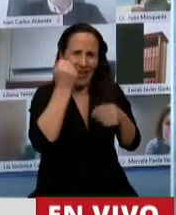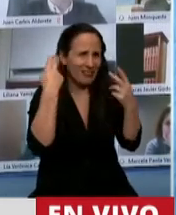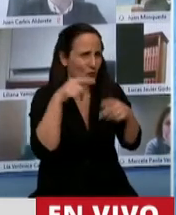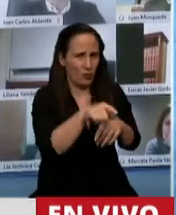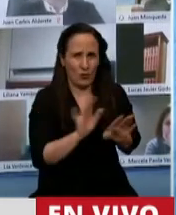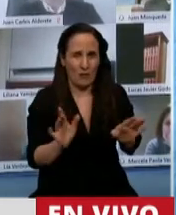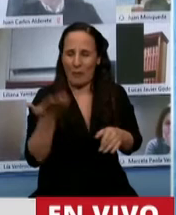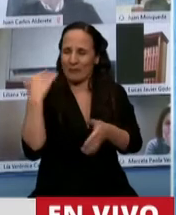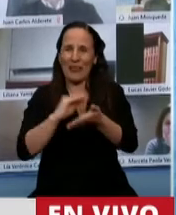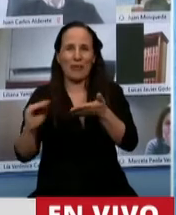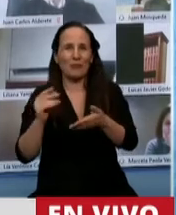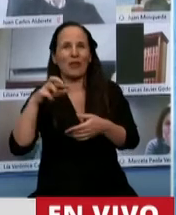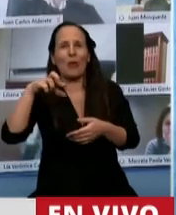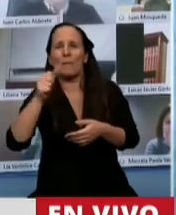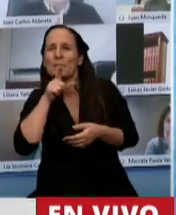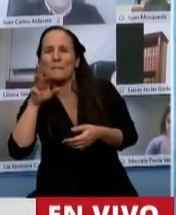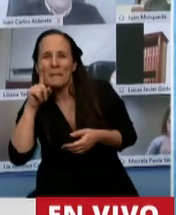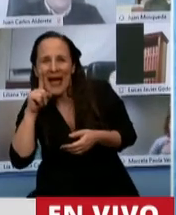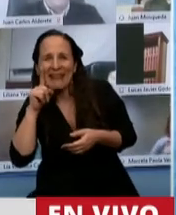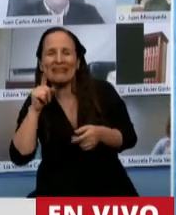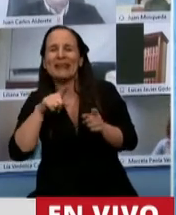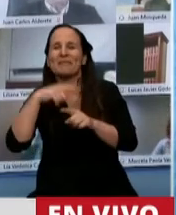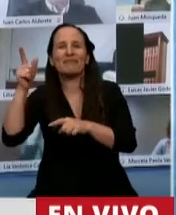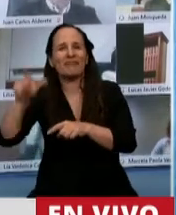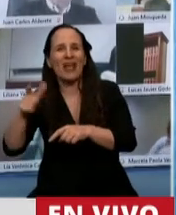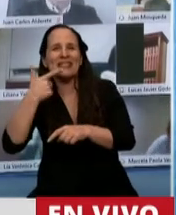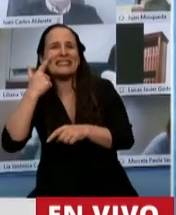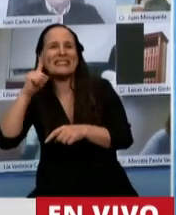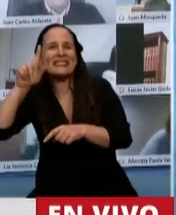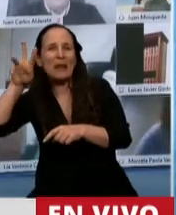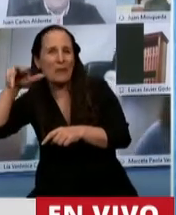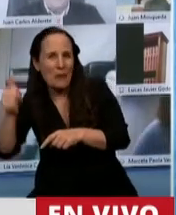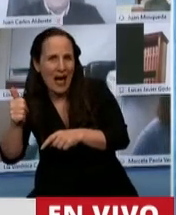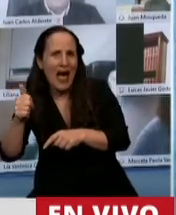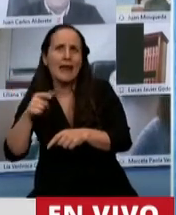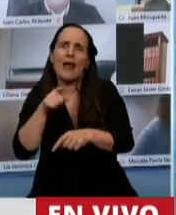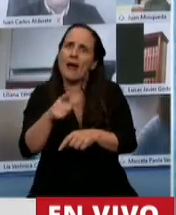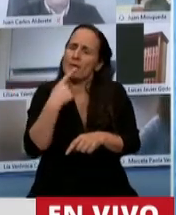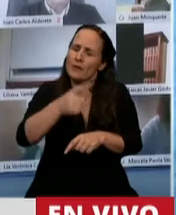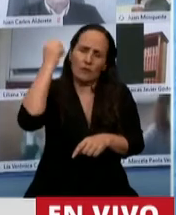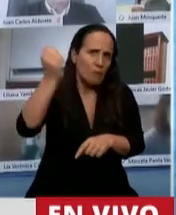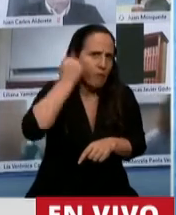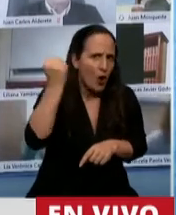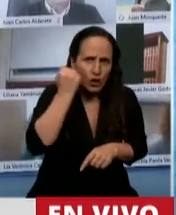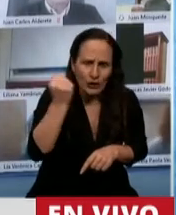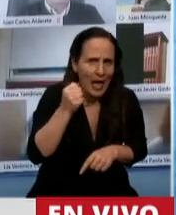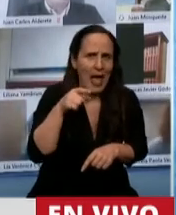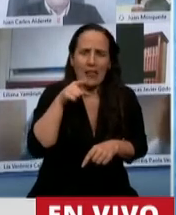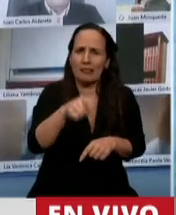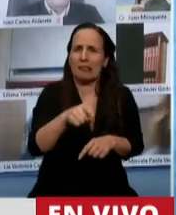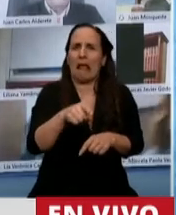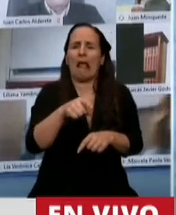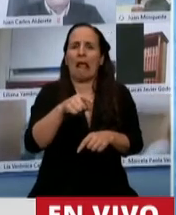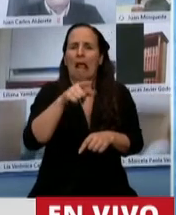el diputado preopinante, Patri, y también Silvana, este sector que representa casi más trabajadores,